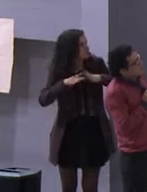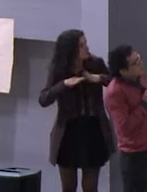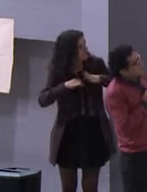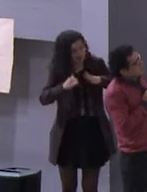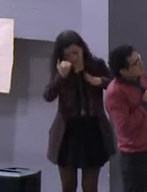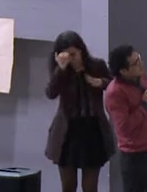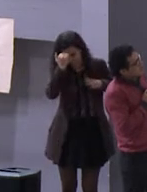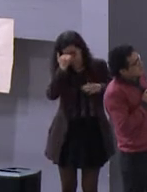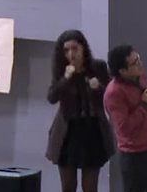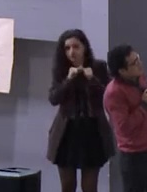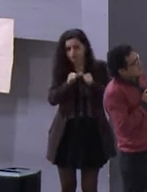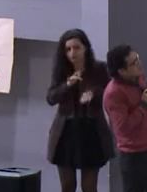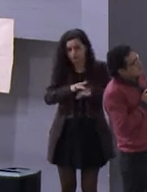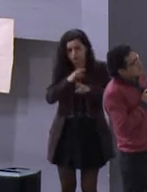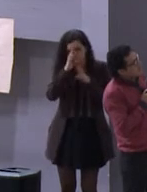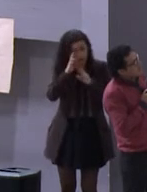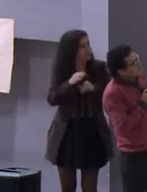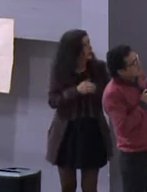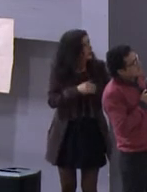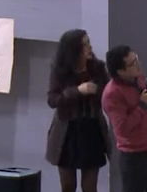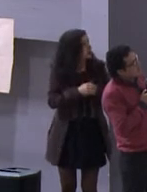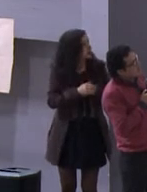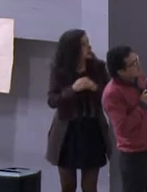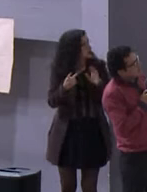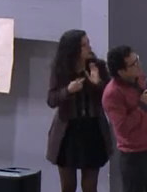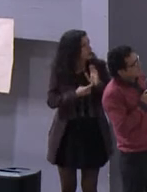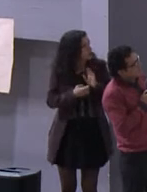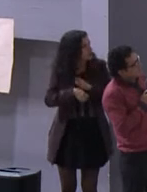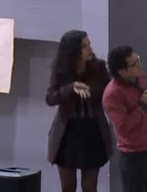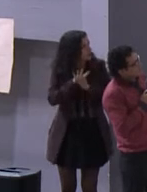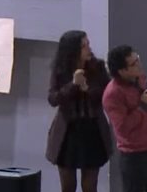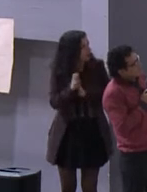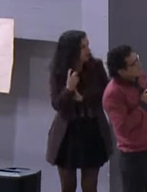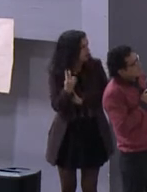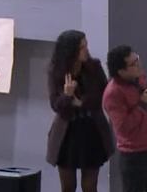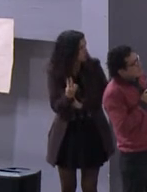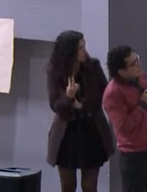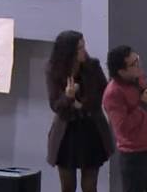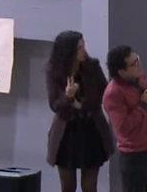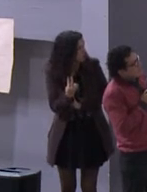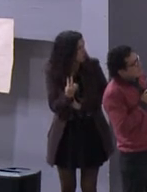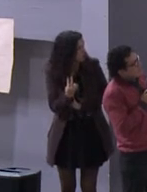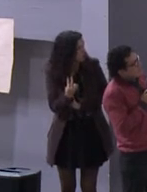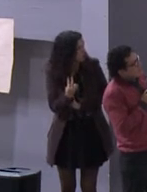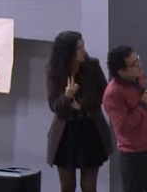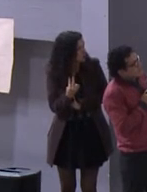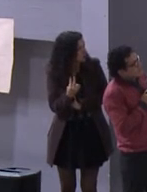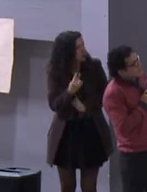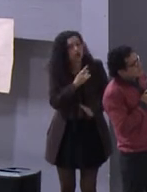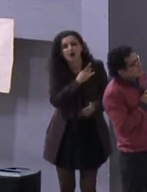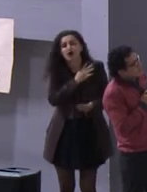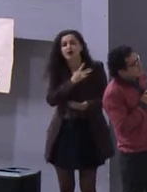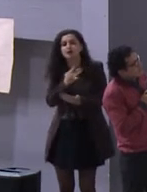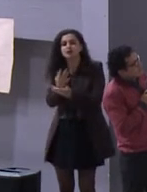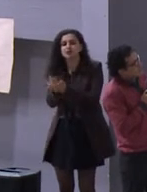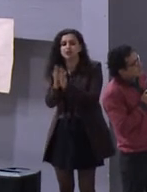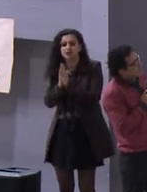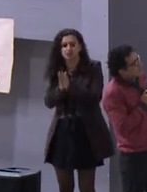planta, que hay que respetarla, y el periodo 2019, fíjese que nos extendemos hasta diciembre